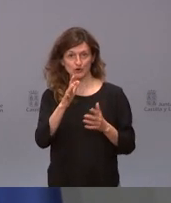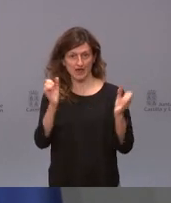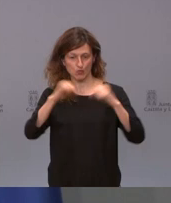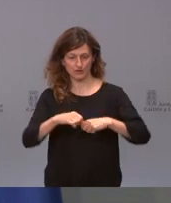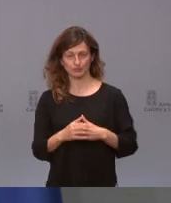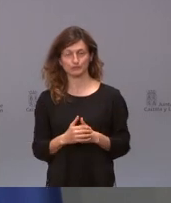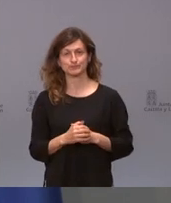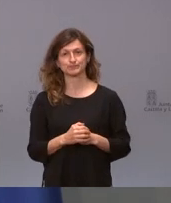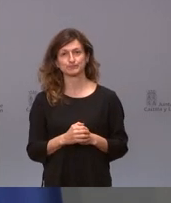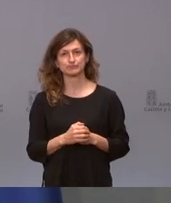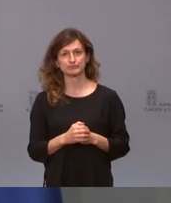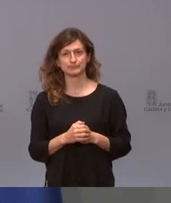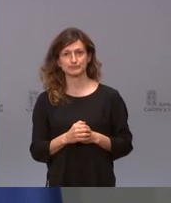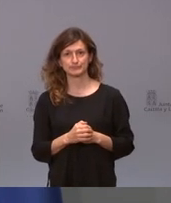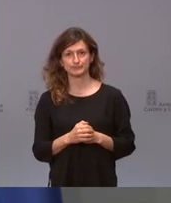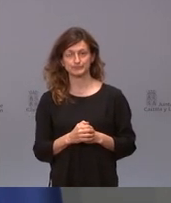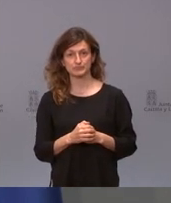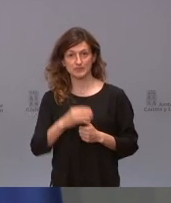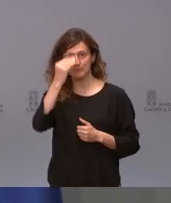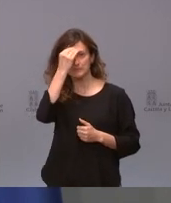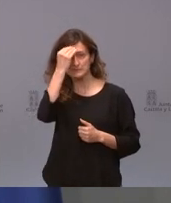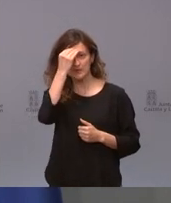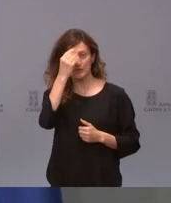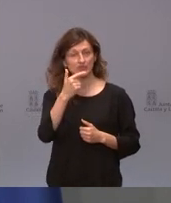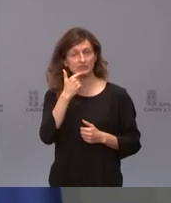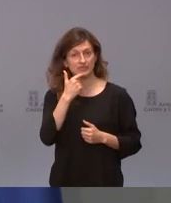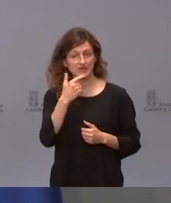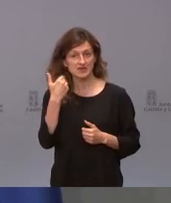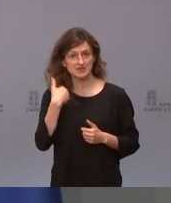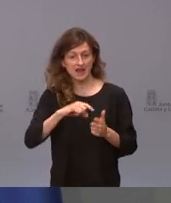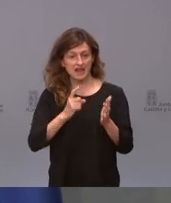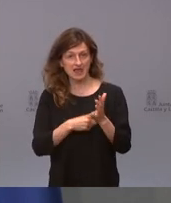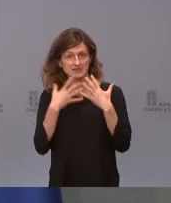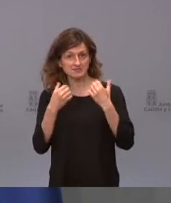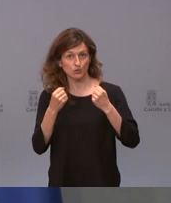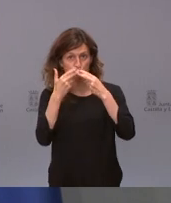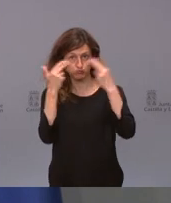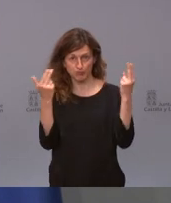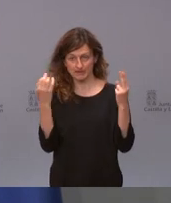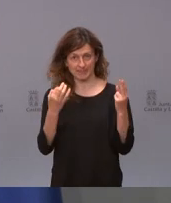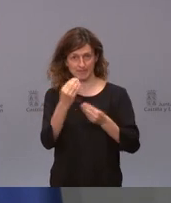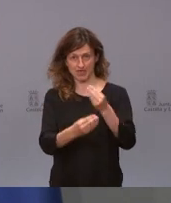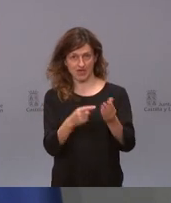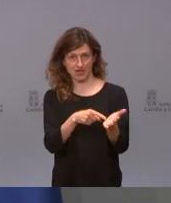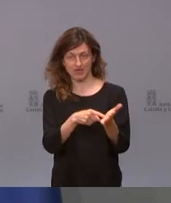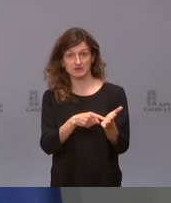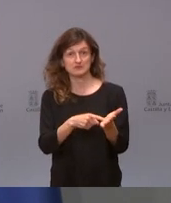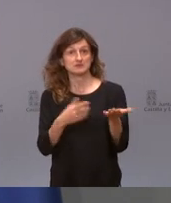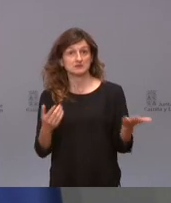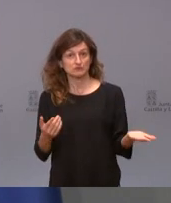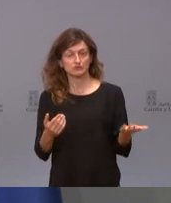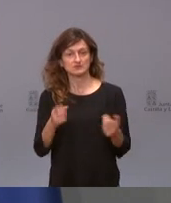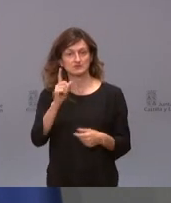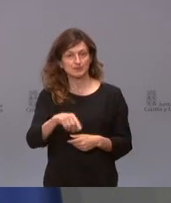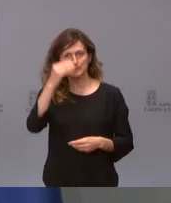seguimos pensando que deberíamos de tener a estas alturas una ley de salud pública y desde luego seguimos pensando que deberíamos de tener